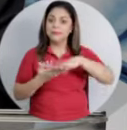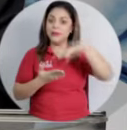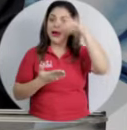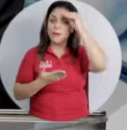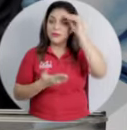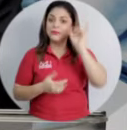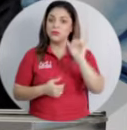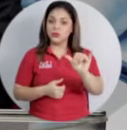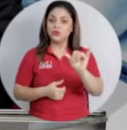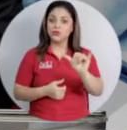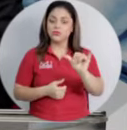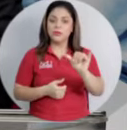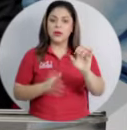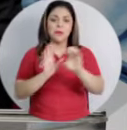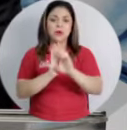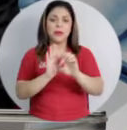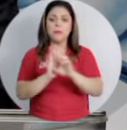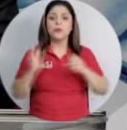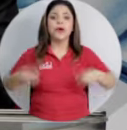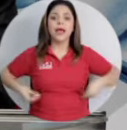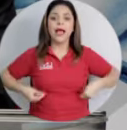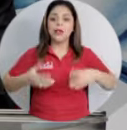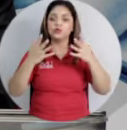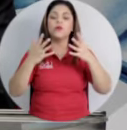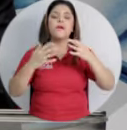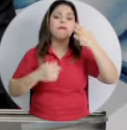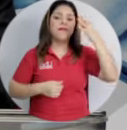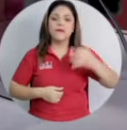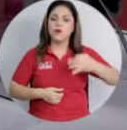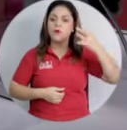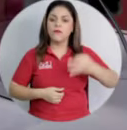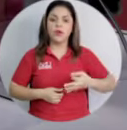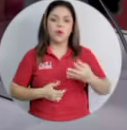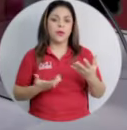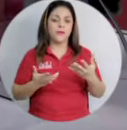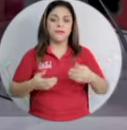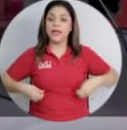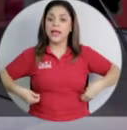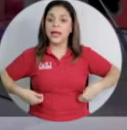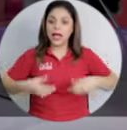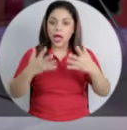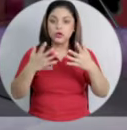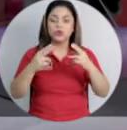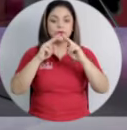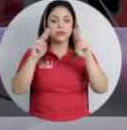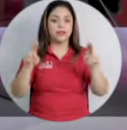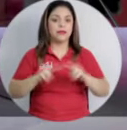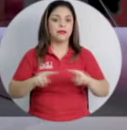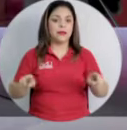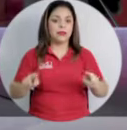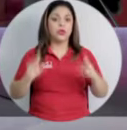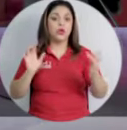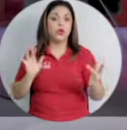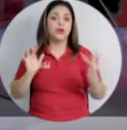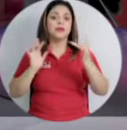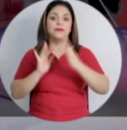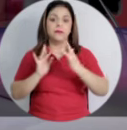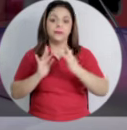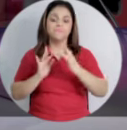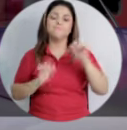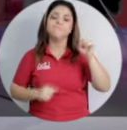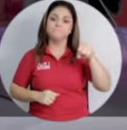prioridades, porque ¿qué es un gasto que hoy en día las familias no pueden dejar de hacer? El gasto de consumo de datos, conectividad. Porque